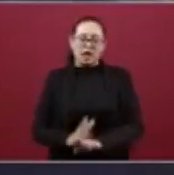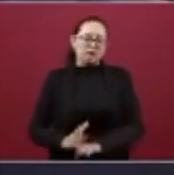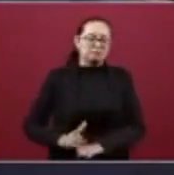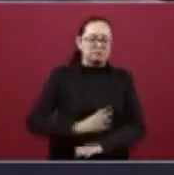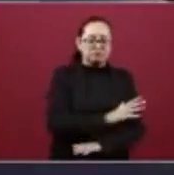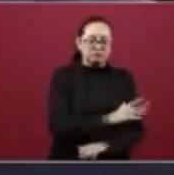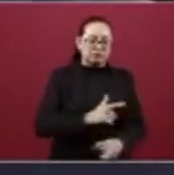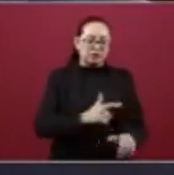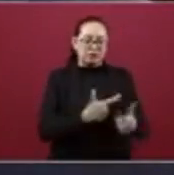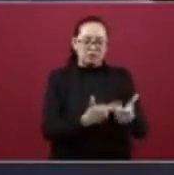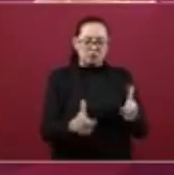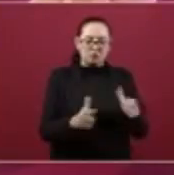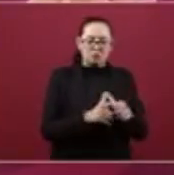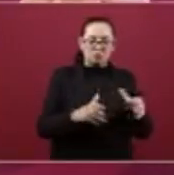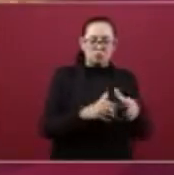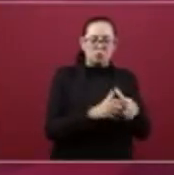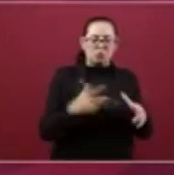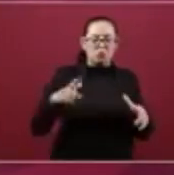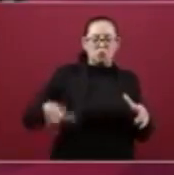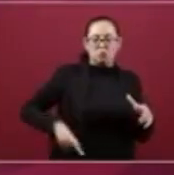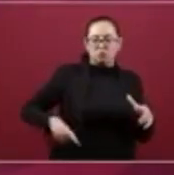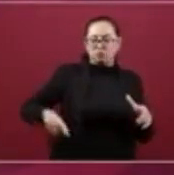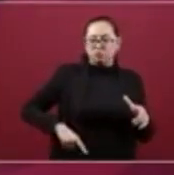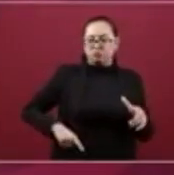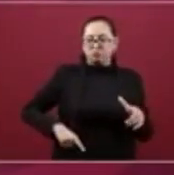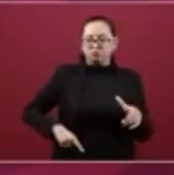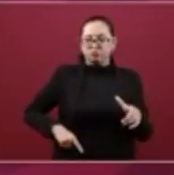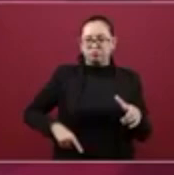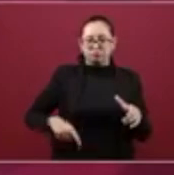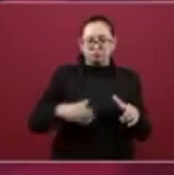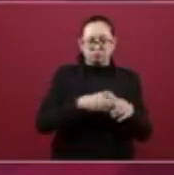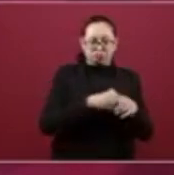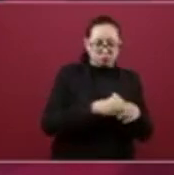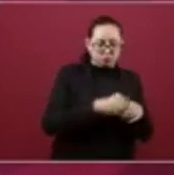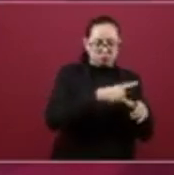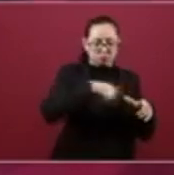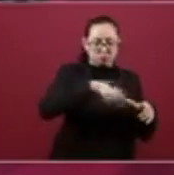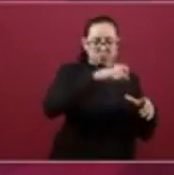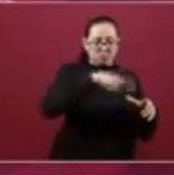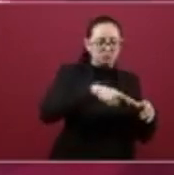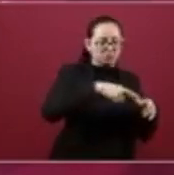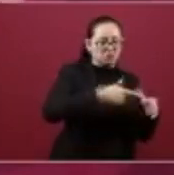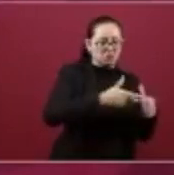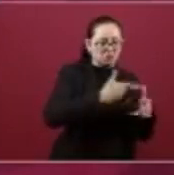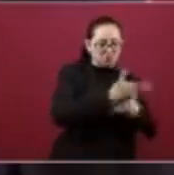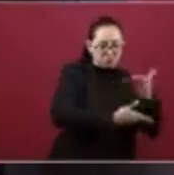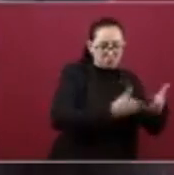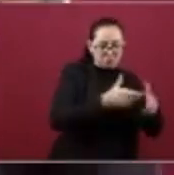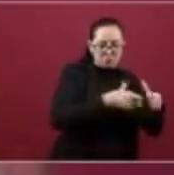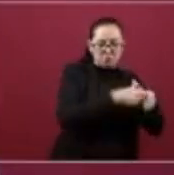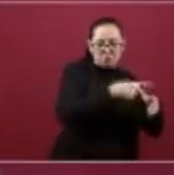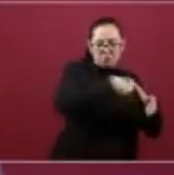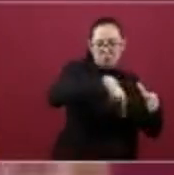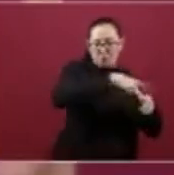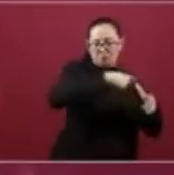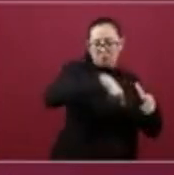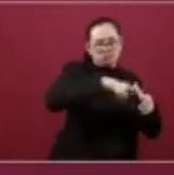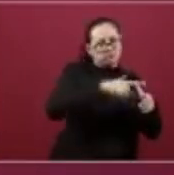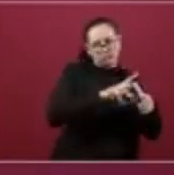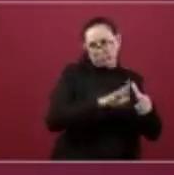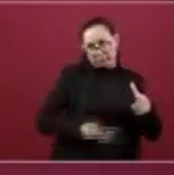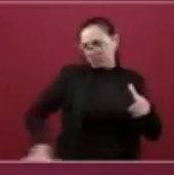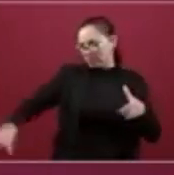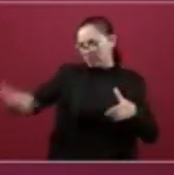tiene en México, no es el gobierno al servicio de una minoría, es el gobierno del